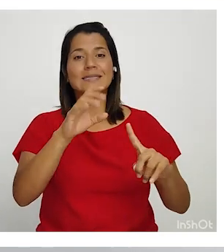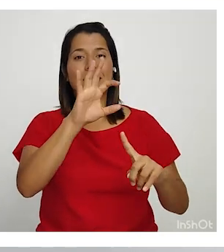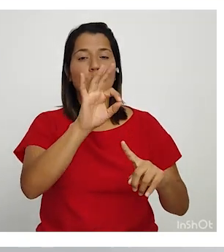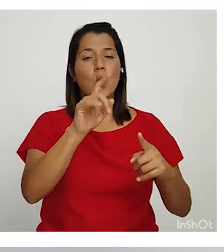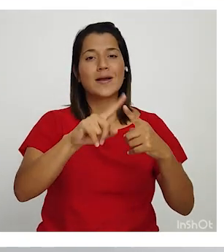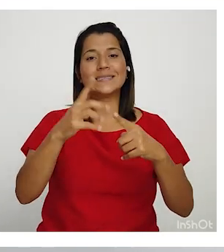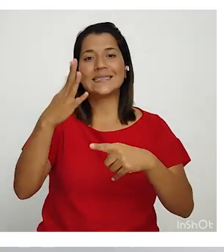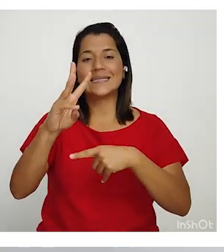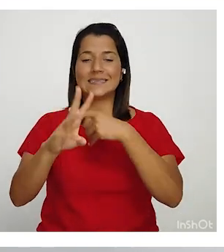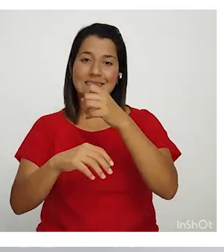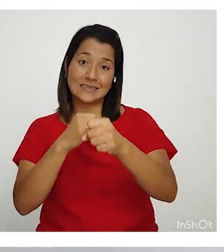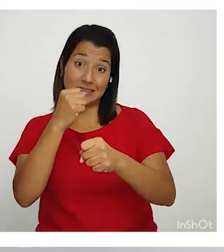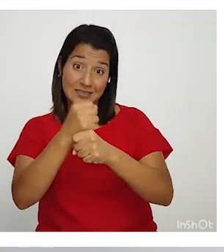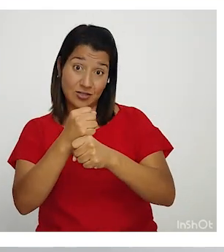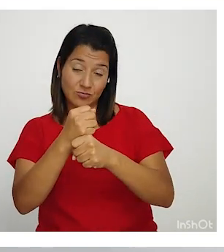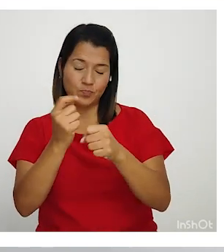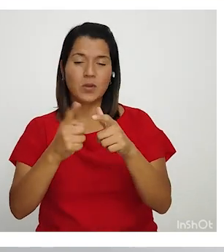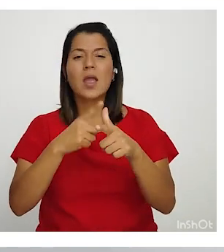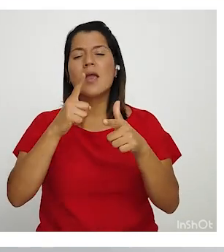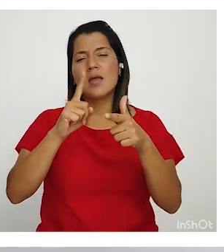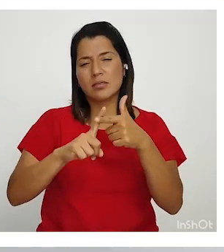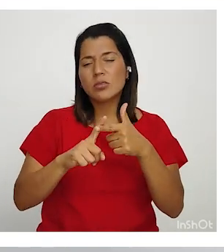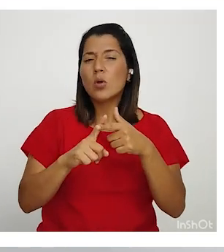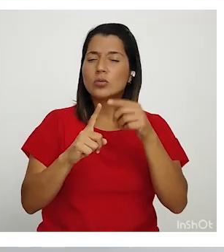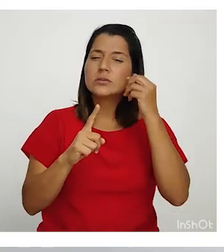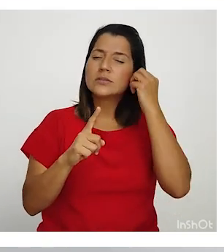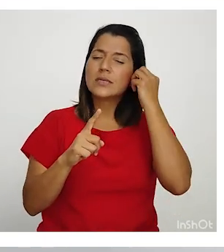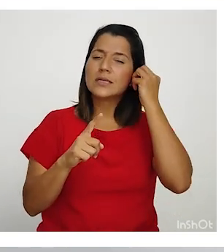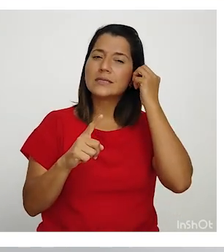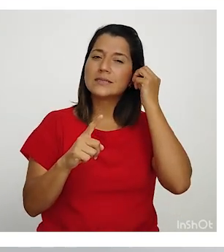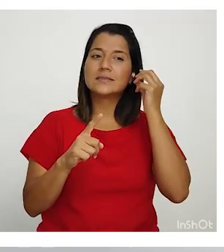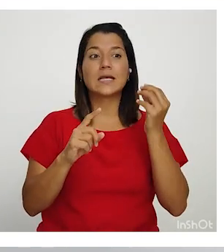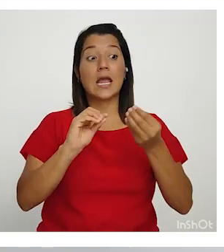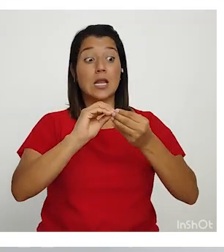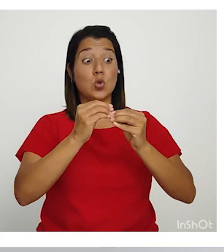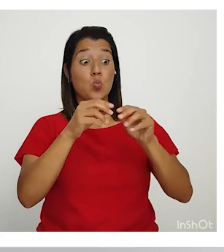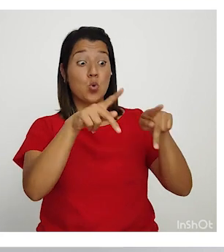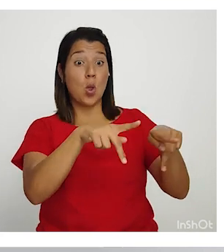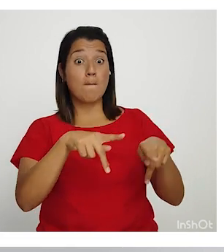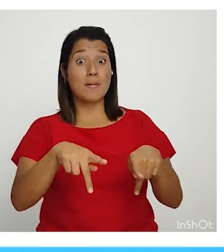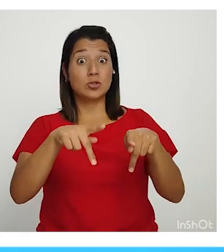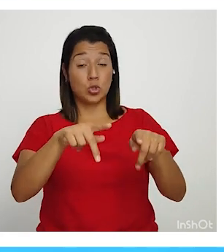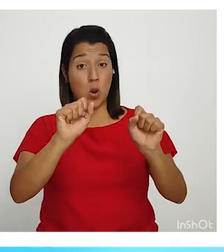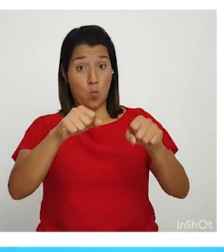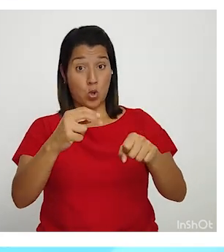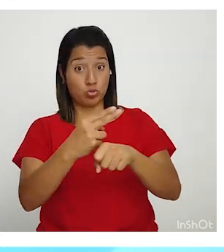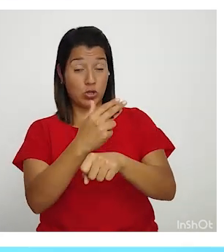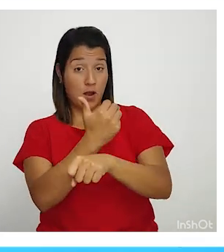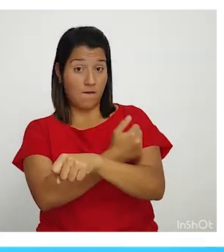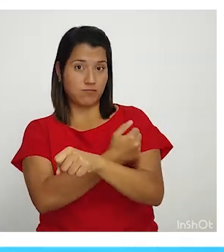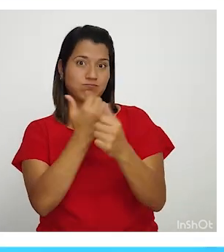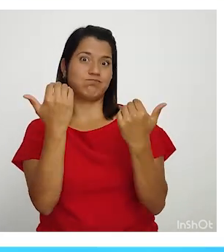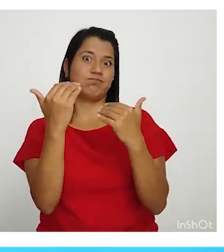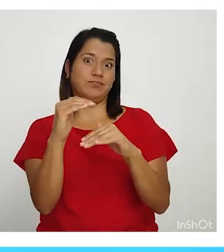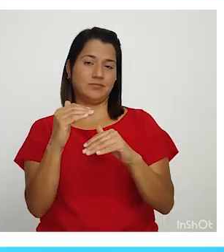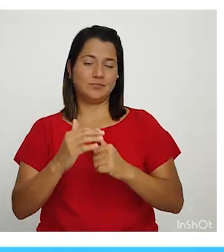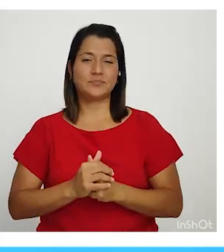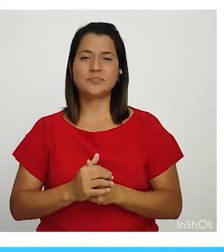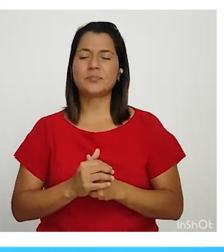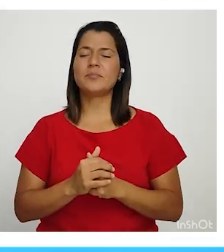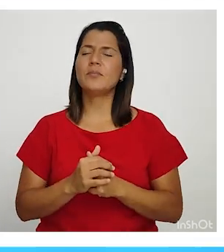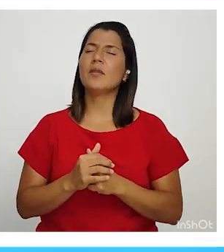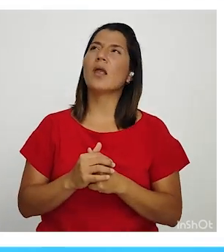Entonces, su rango de población para aplicarla es muy limitada. ¿Cómo se da cuenta el Ministerio de